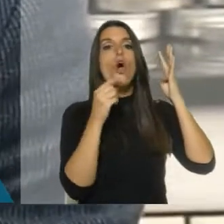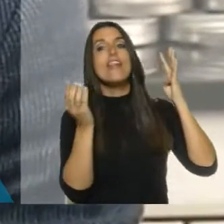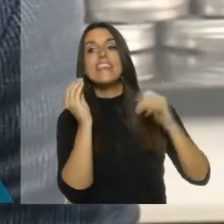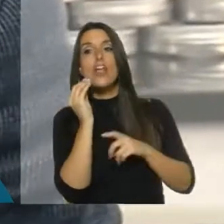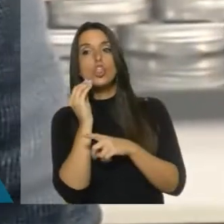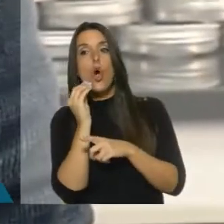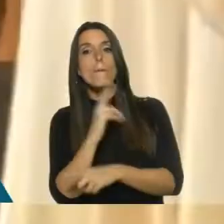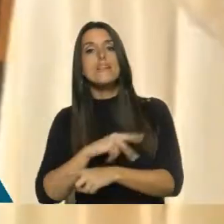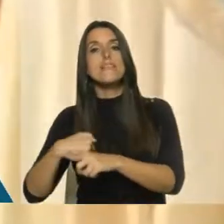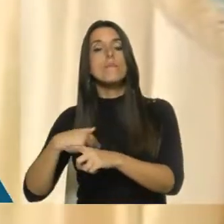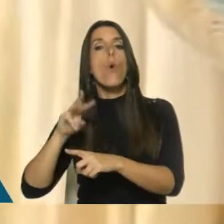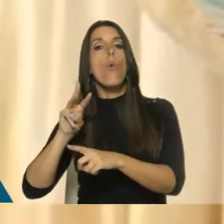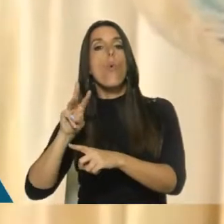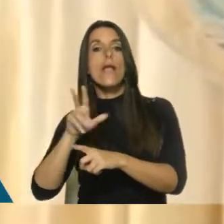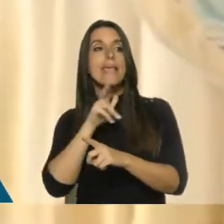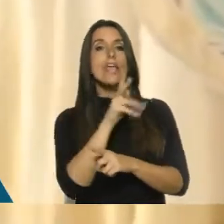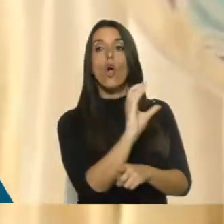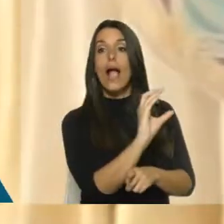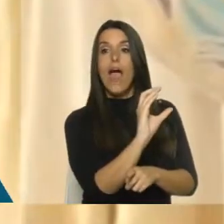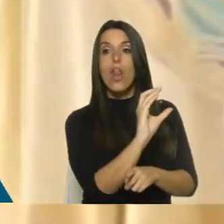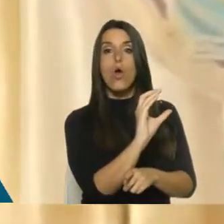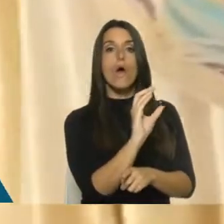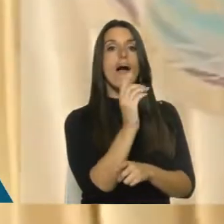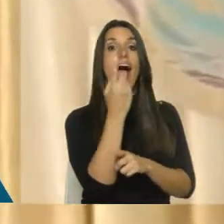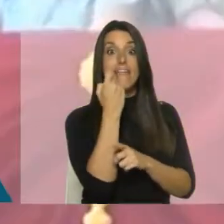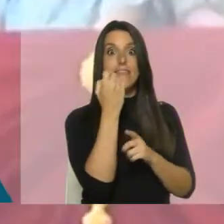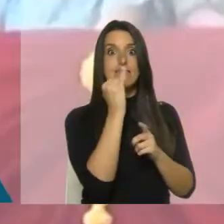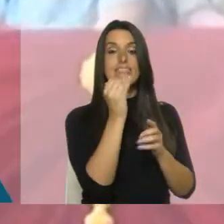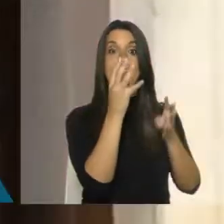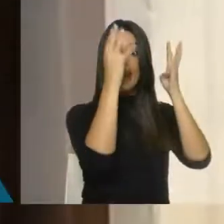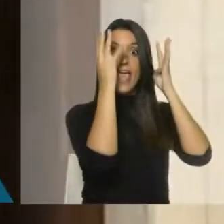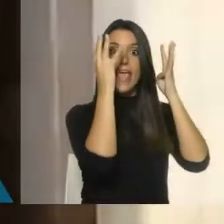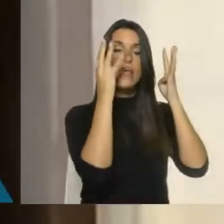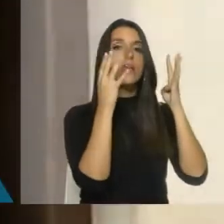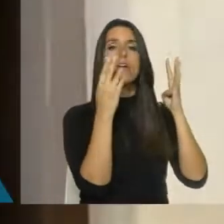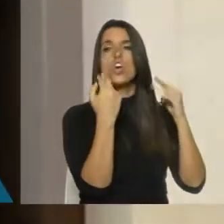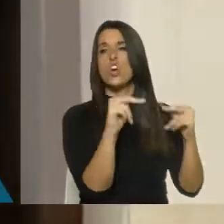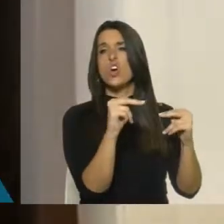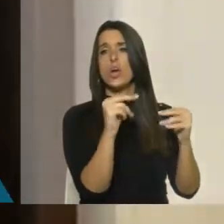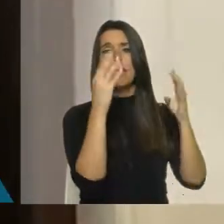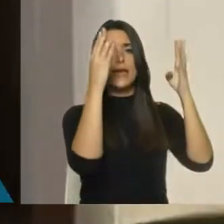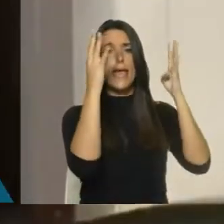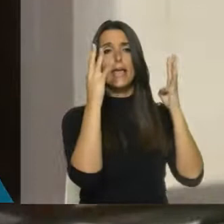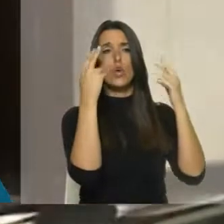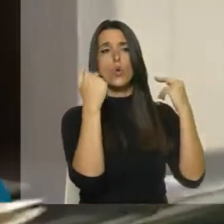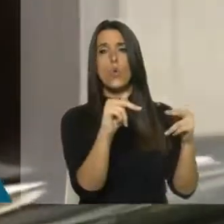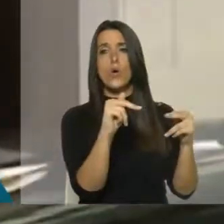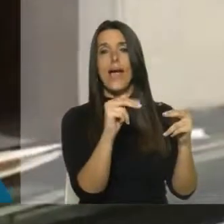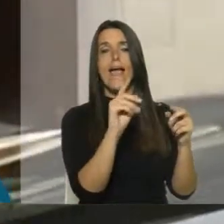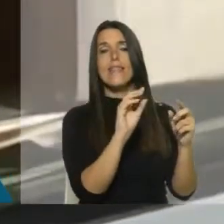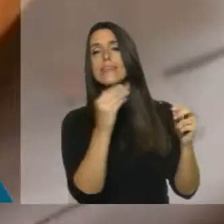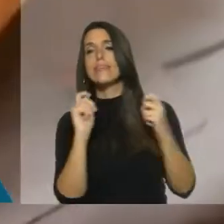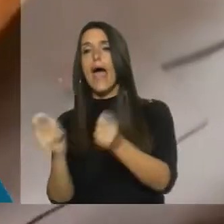el príncipe William, y que su hijo, Carlos, ayer designado como Carlos III, nunca llegaría a ocupar el lugar de monarca.